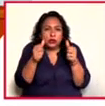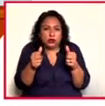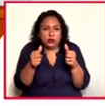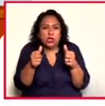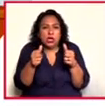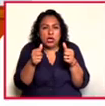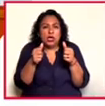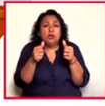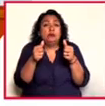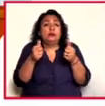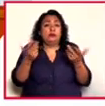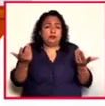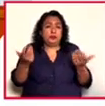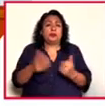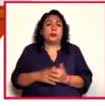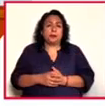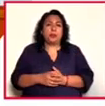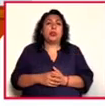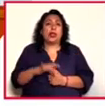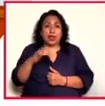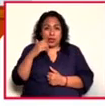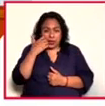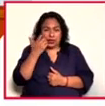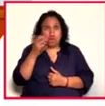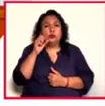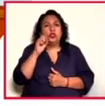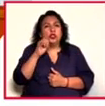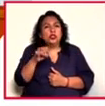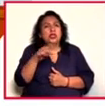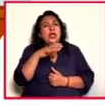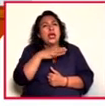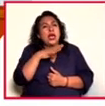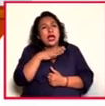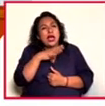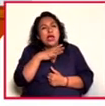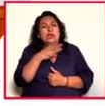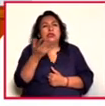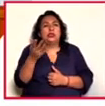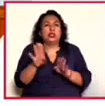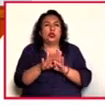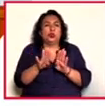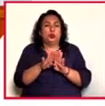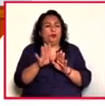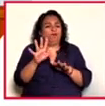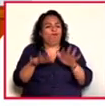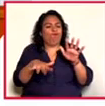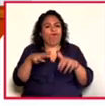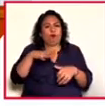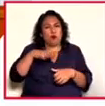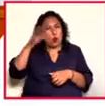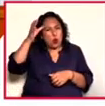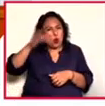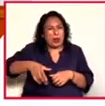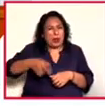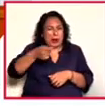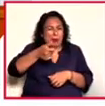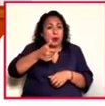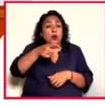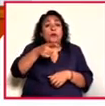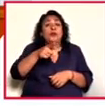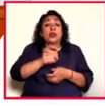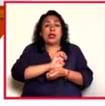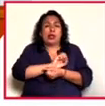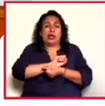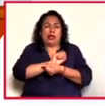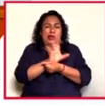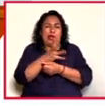Pues sí, tratamos de tener ciertos toques de crudeza, Ante la contingencia sanitaria, el colectivo se ha